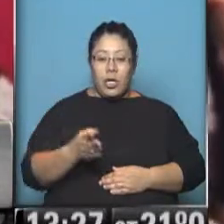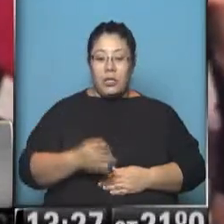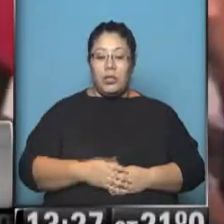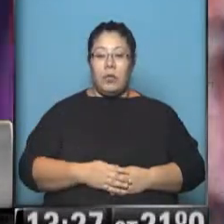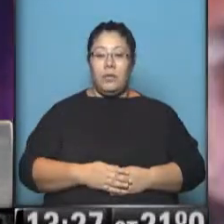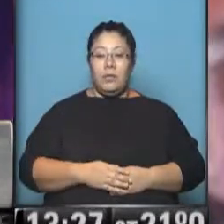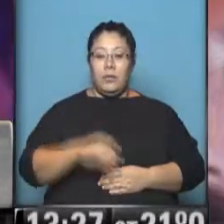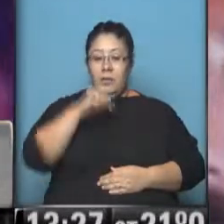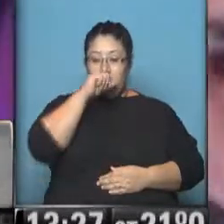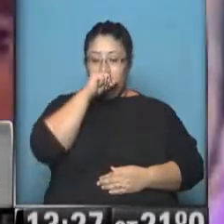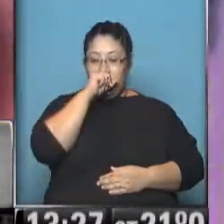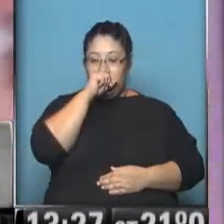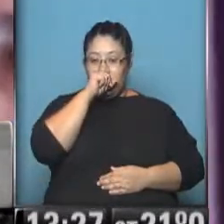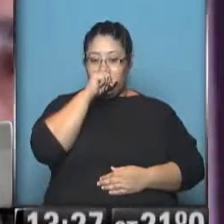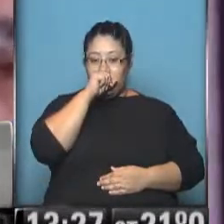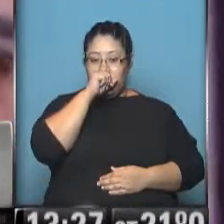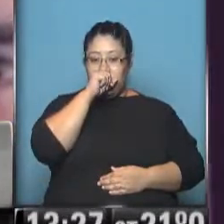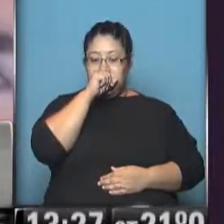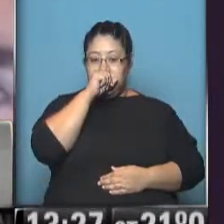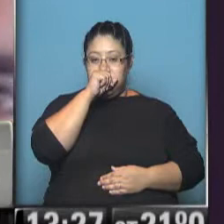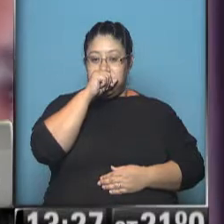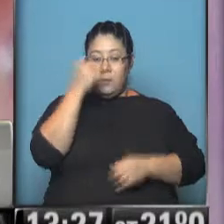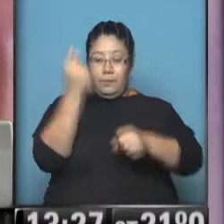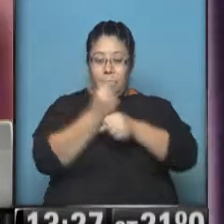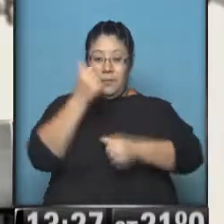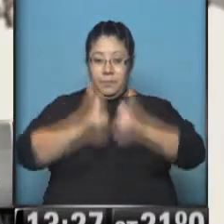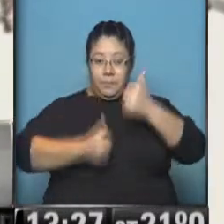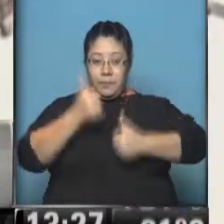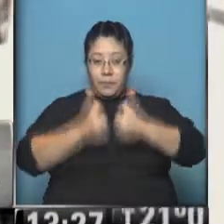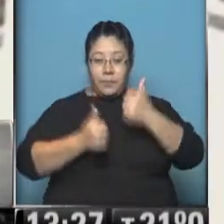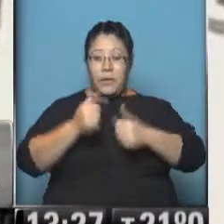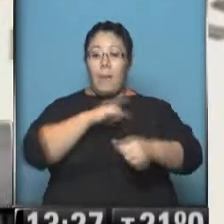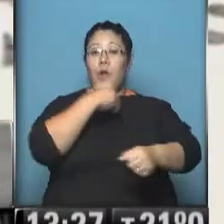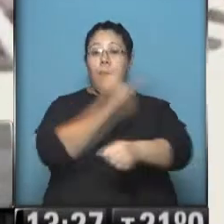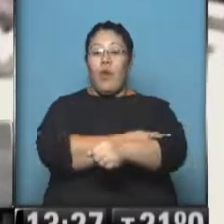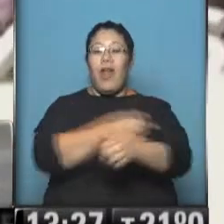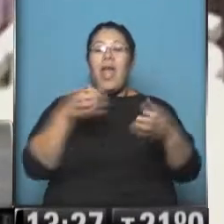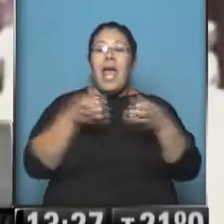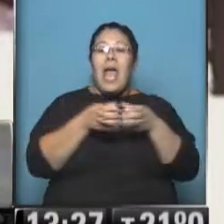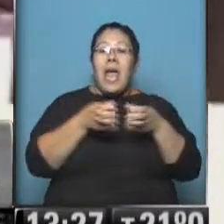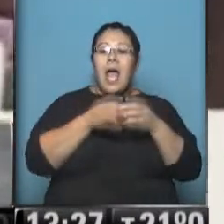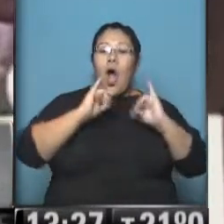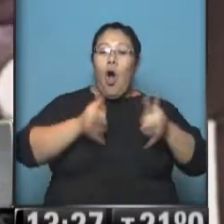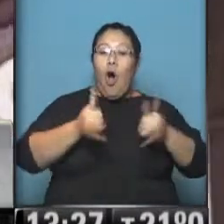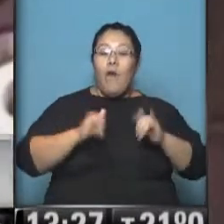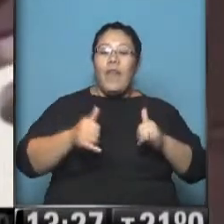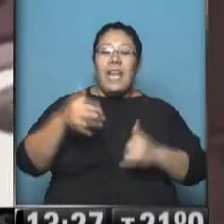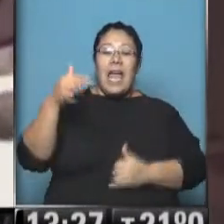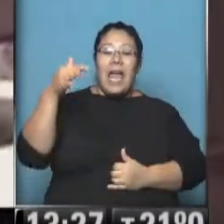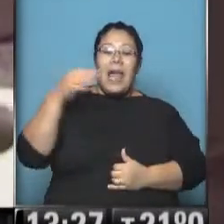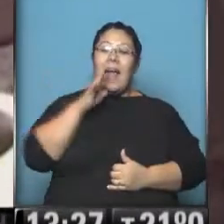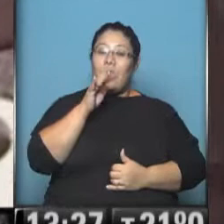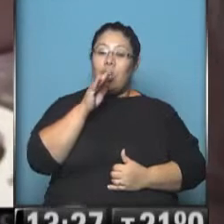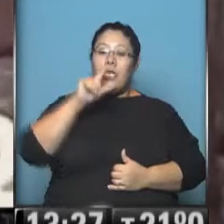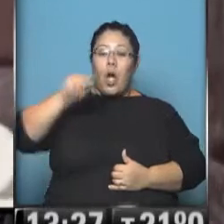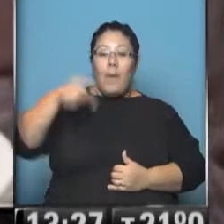con respecto a 2012. En su primera pelea por el poder real, la joven agrupación Podemos irrumpió con el 14,7% de los